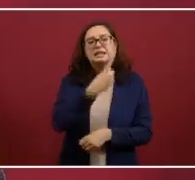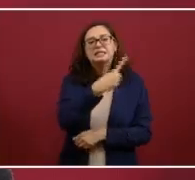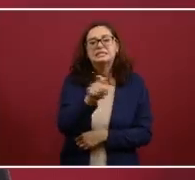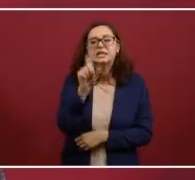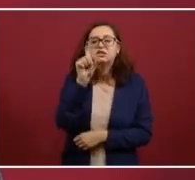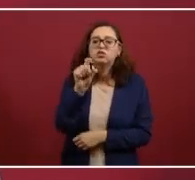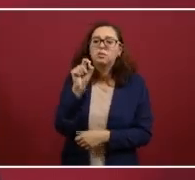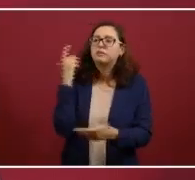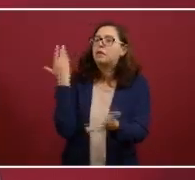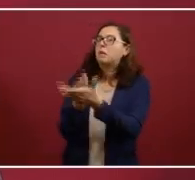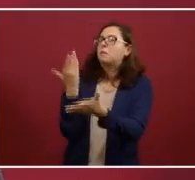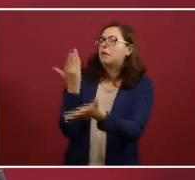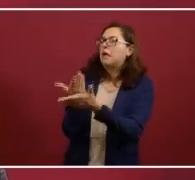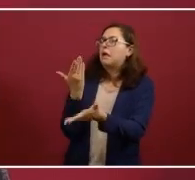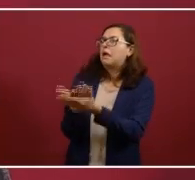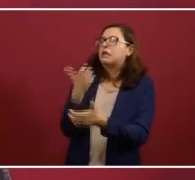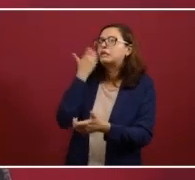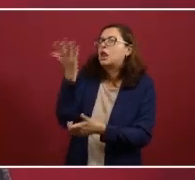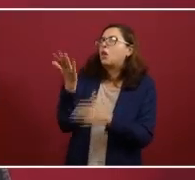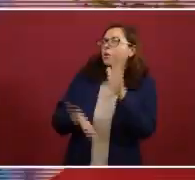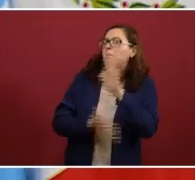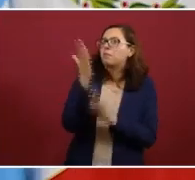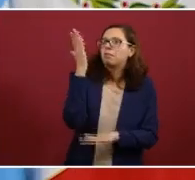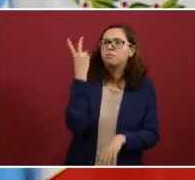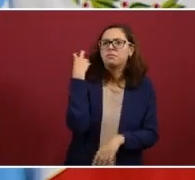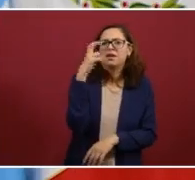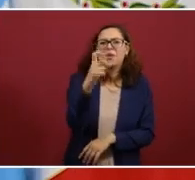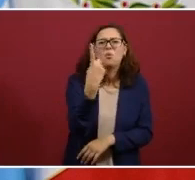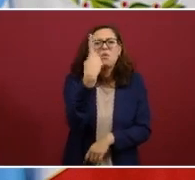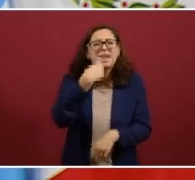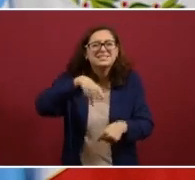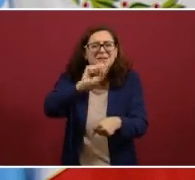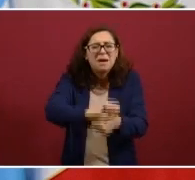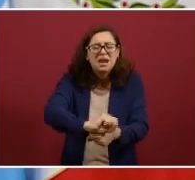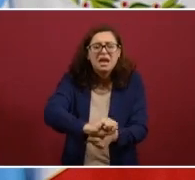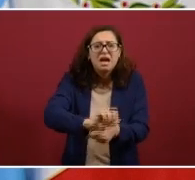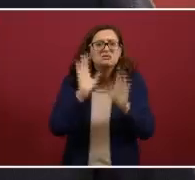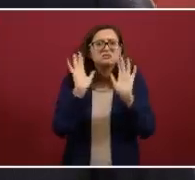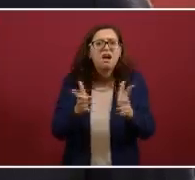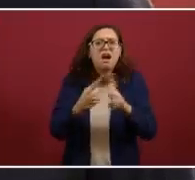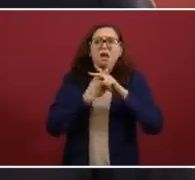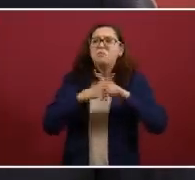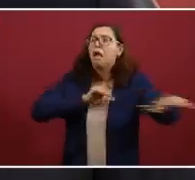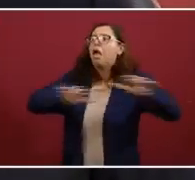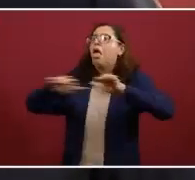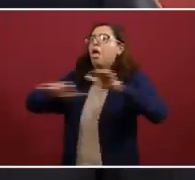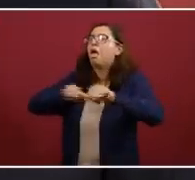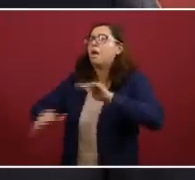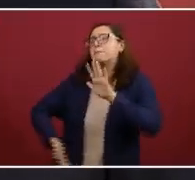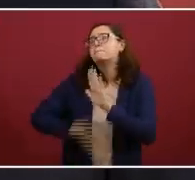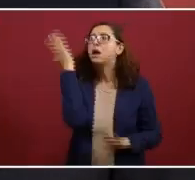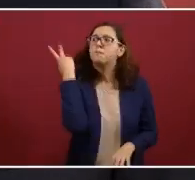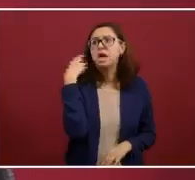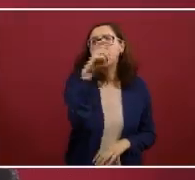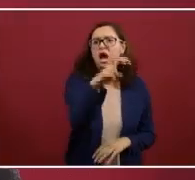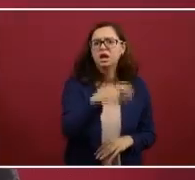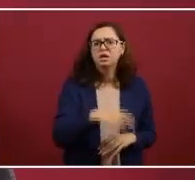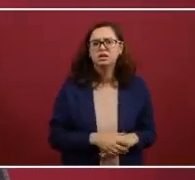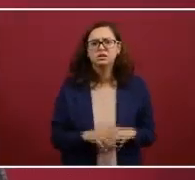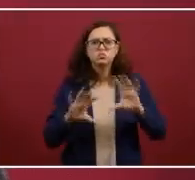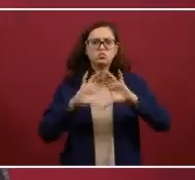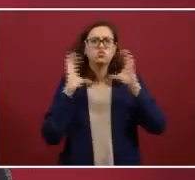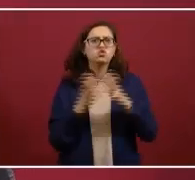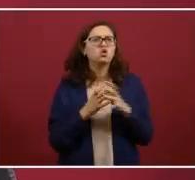120 solicitudes. En una semana para viajar a todo